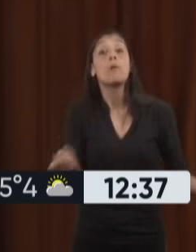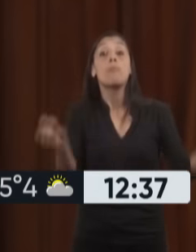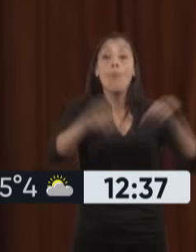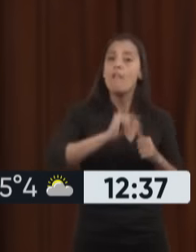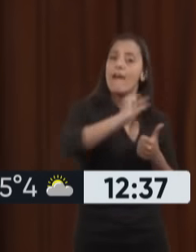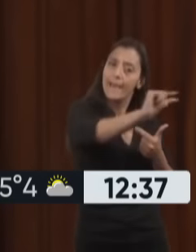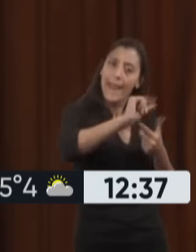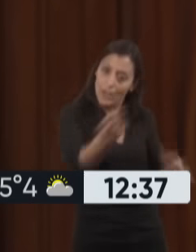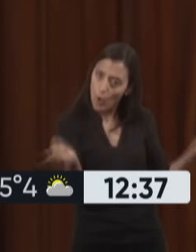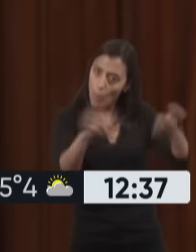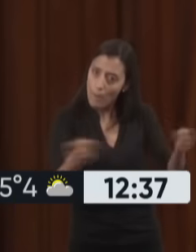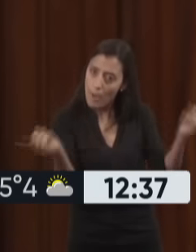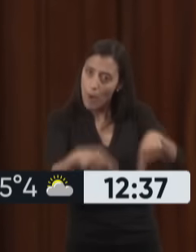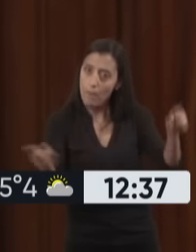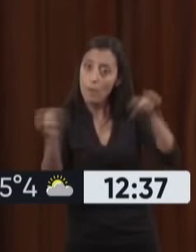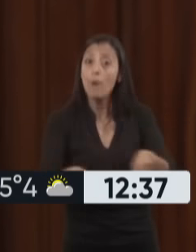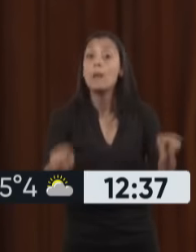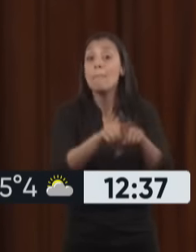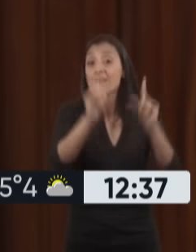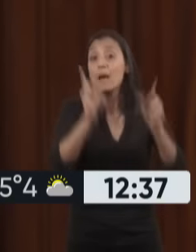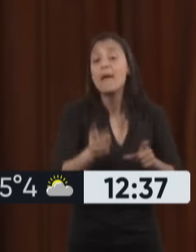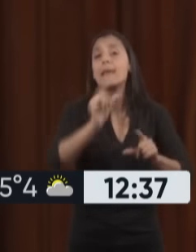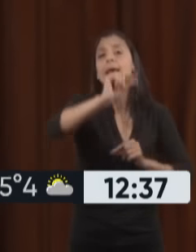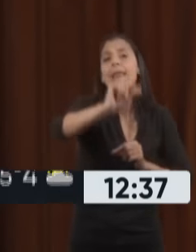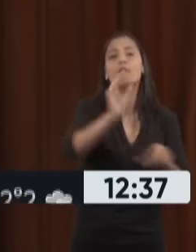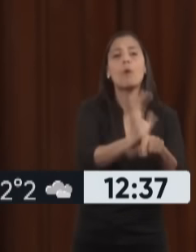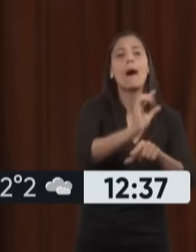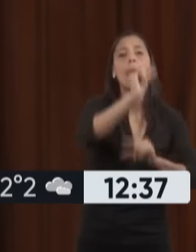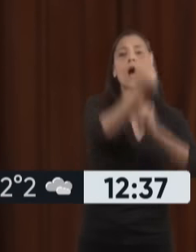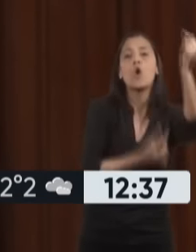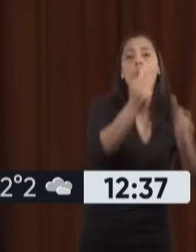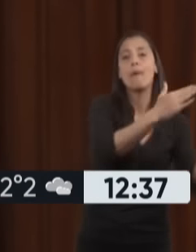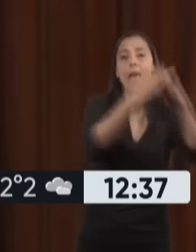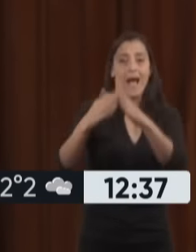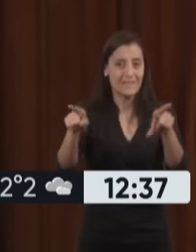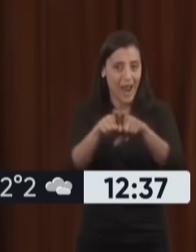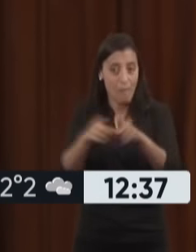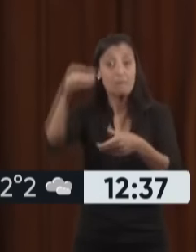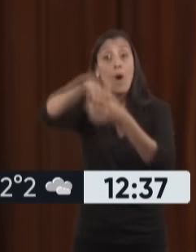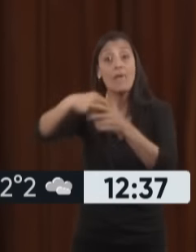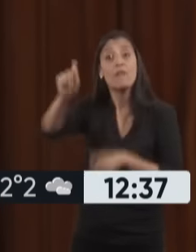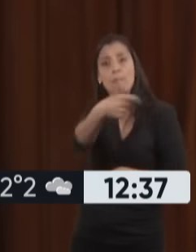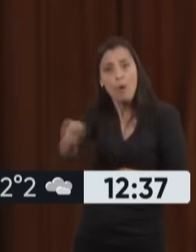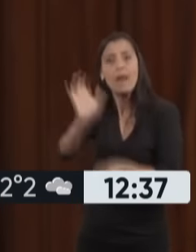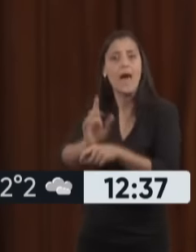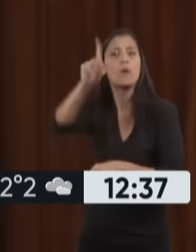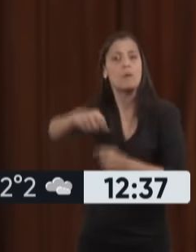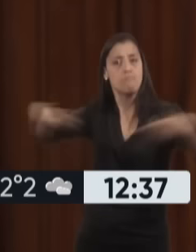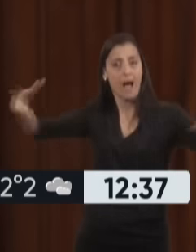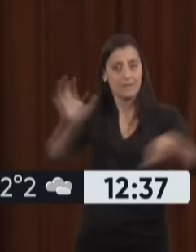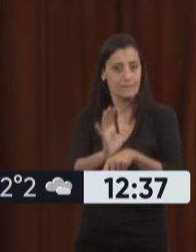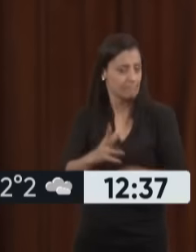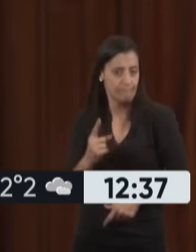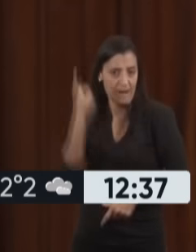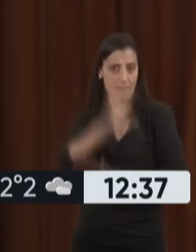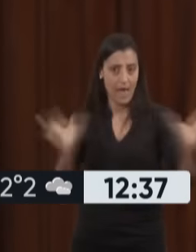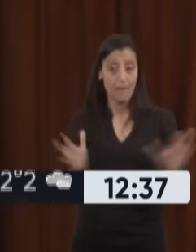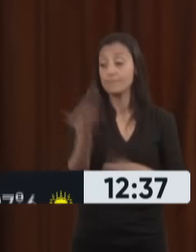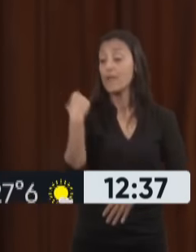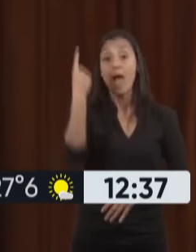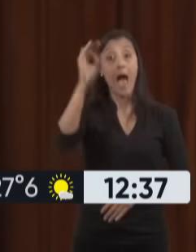tipo, incluyendo los hipotecarios, generando un boom en el sector inmobiliario sin precedentes. Hace un